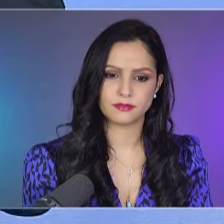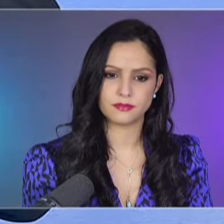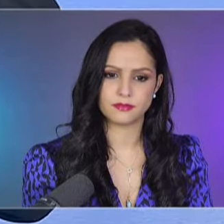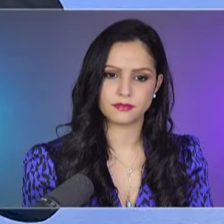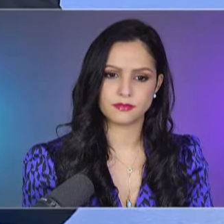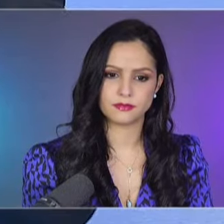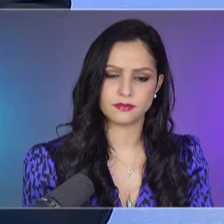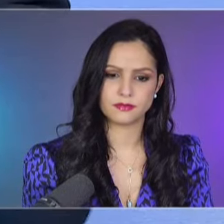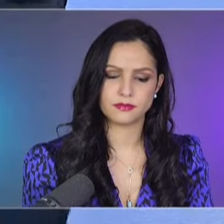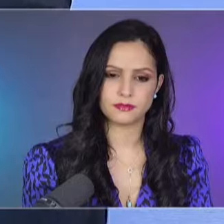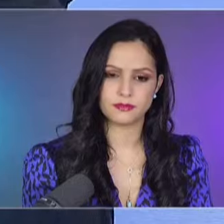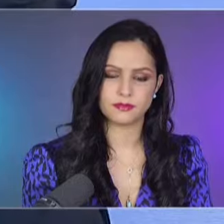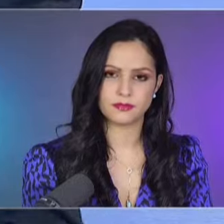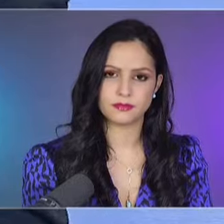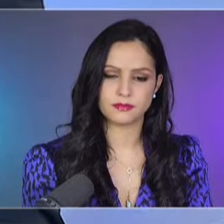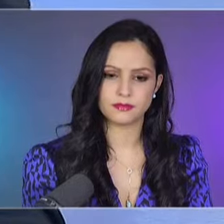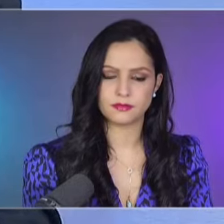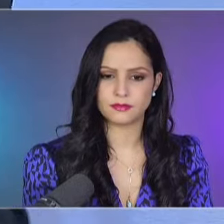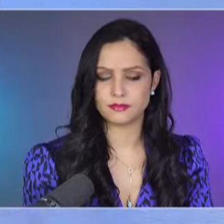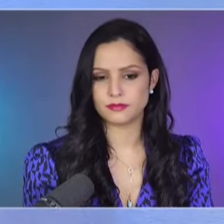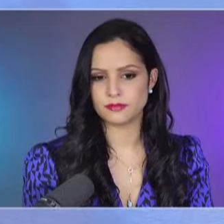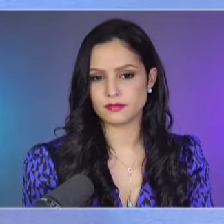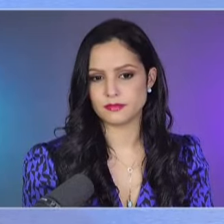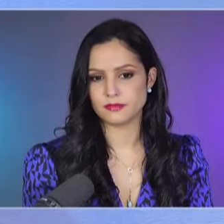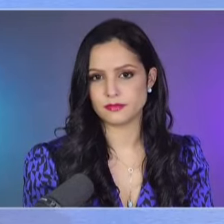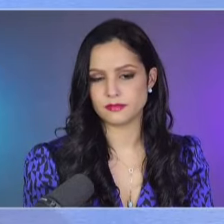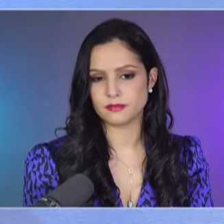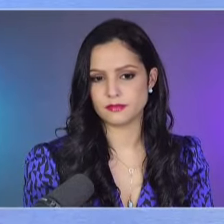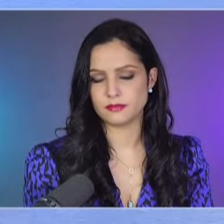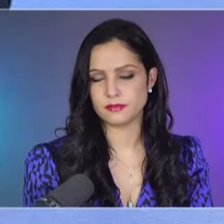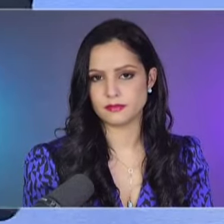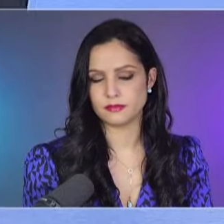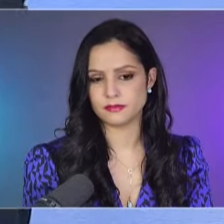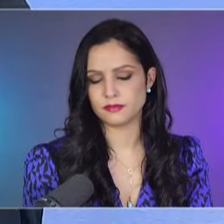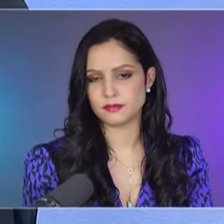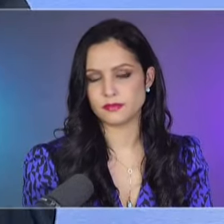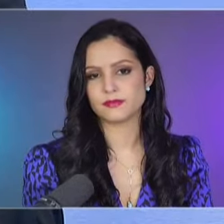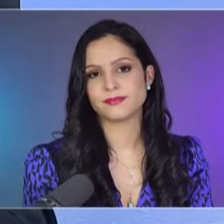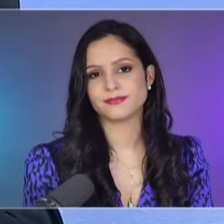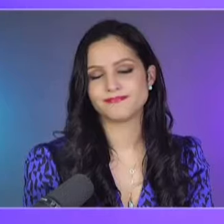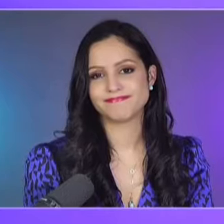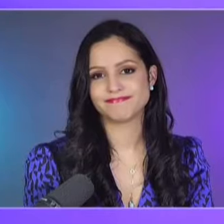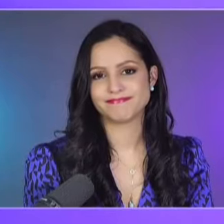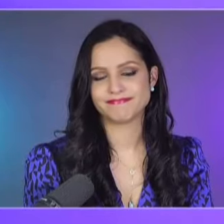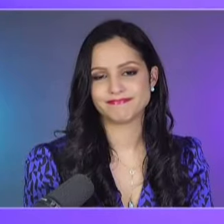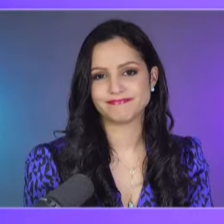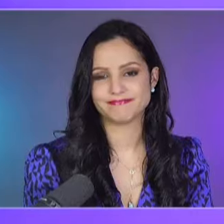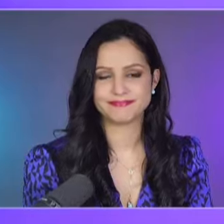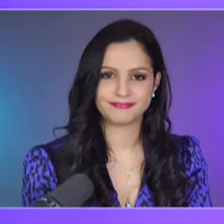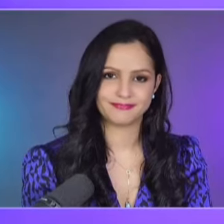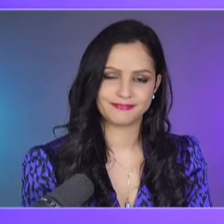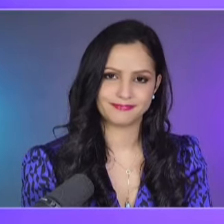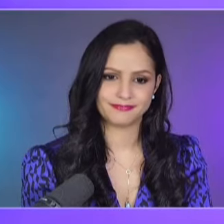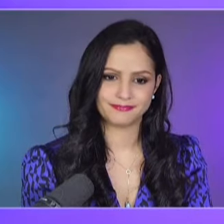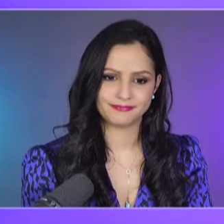porque dicen, para conseguir mejor calidad de vida tengo que emigrar. Y entonces esos dominicanos que emigran son al final los que sostienen a sus familiares. Lo que pasa es que la remesa